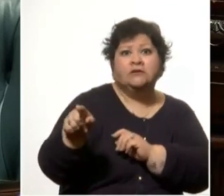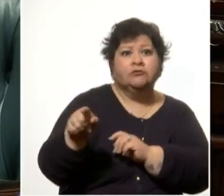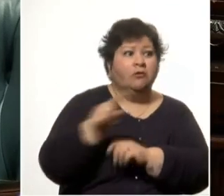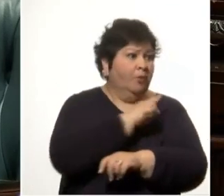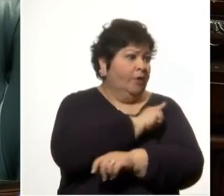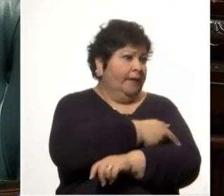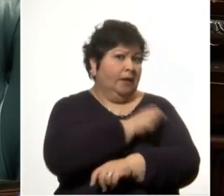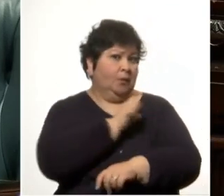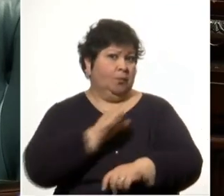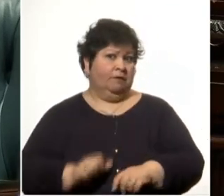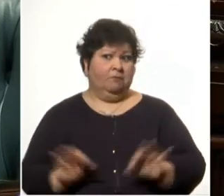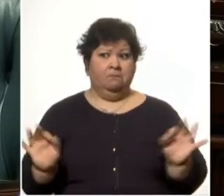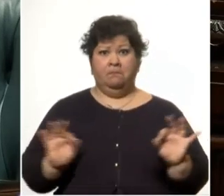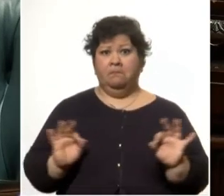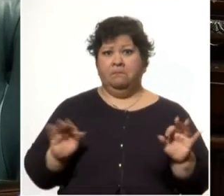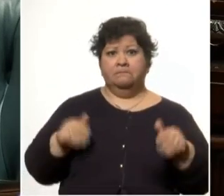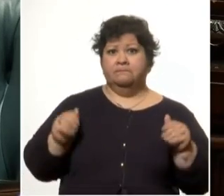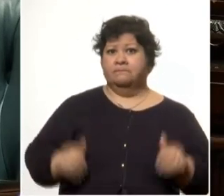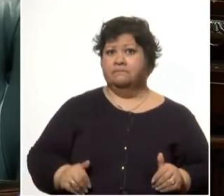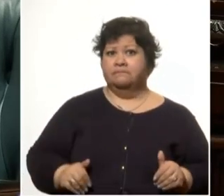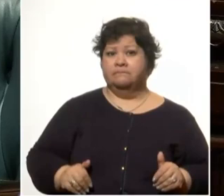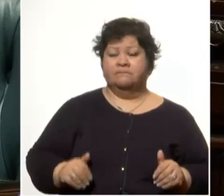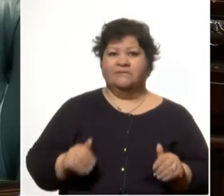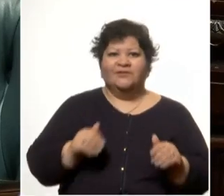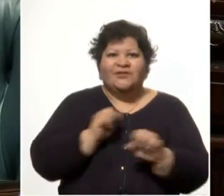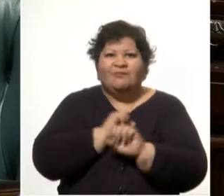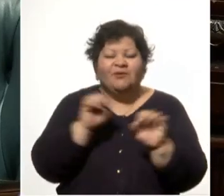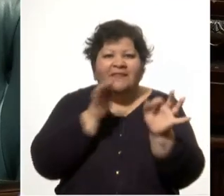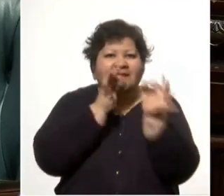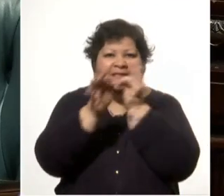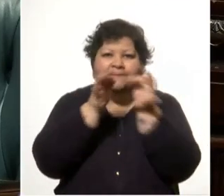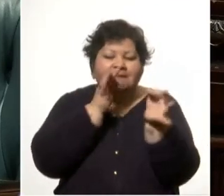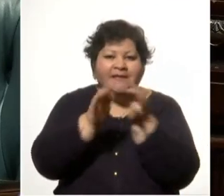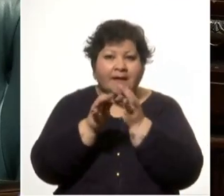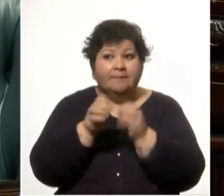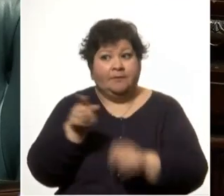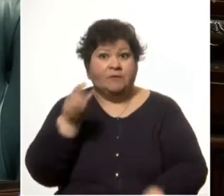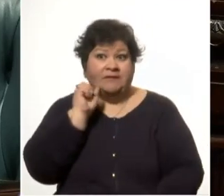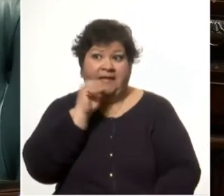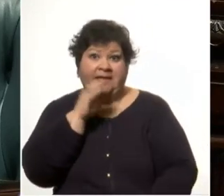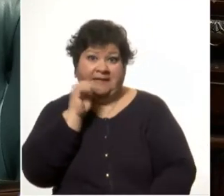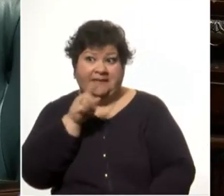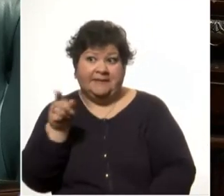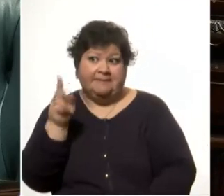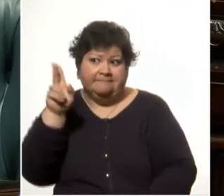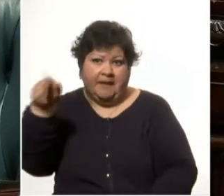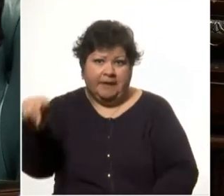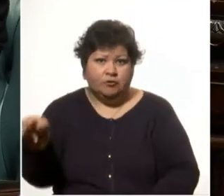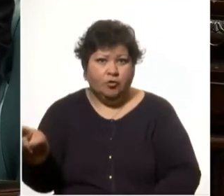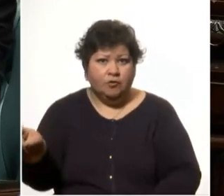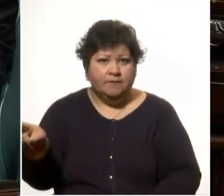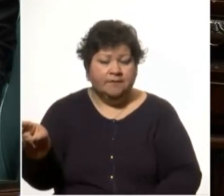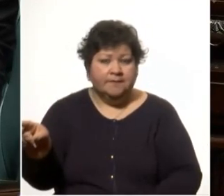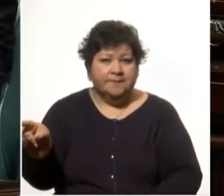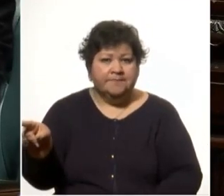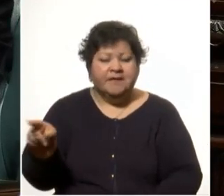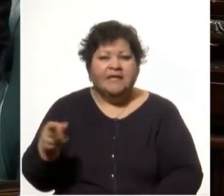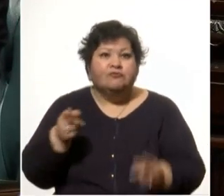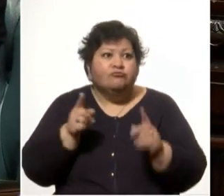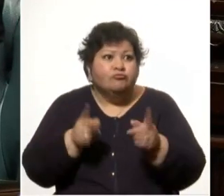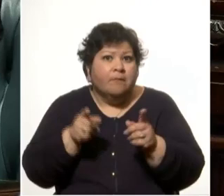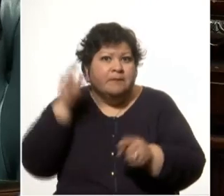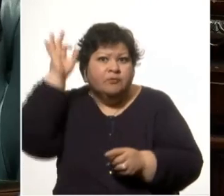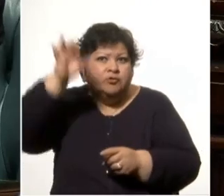así. Tienen razón esas críticas. Por eso no se entiende que esos mismos legisladores